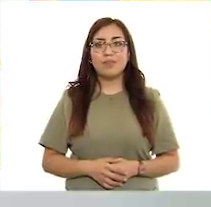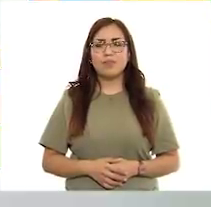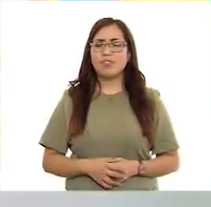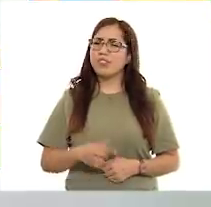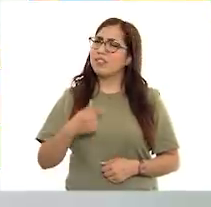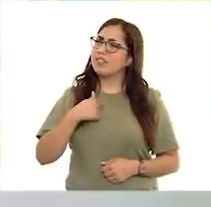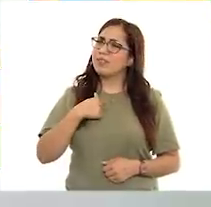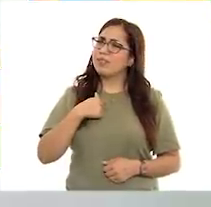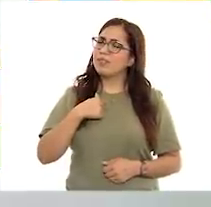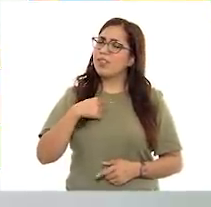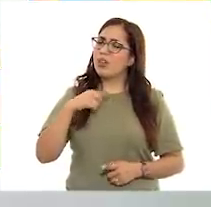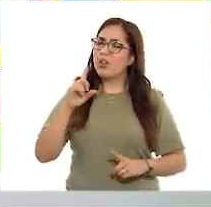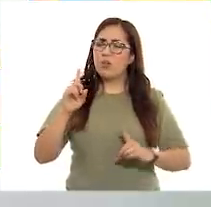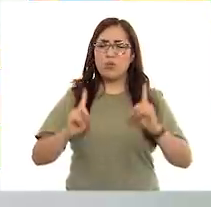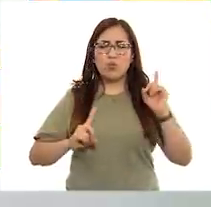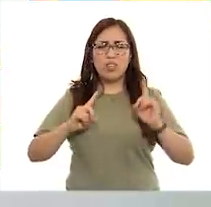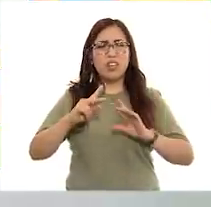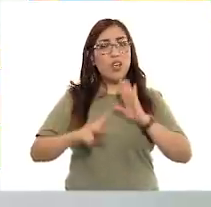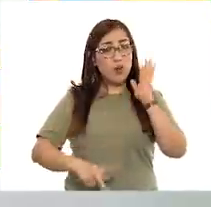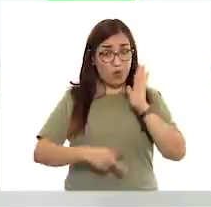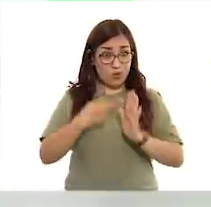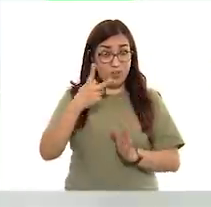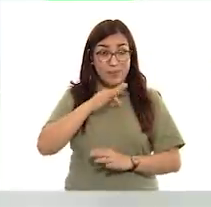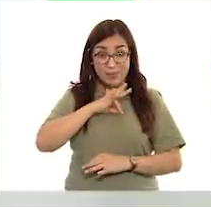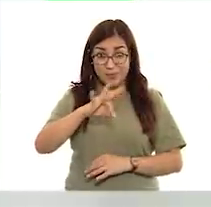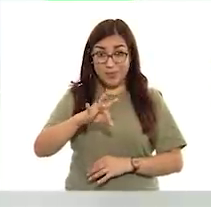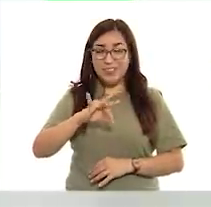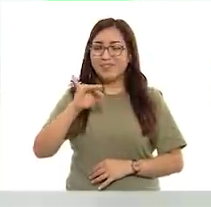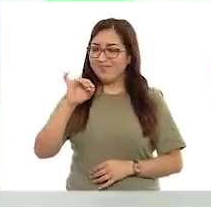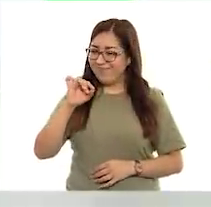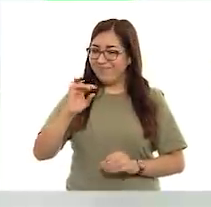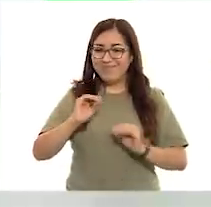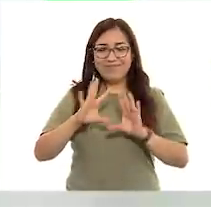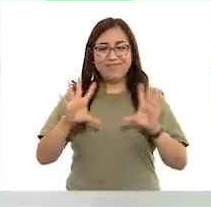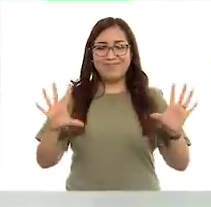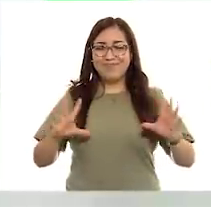¿Lo podrías volver a hacer, por favor? Claro que sí.